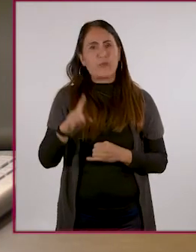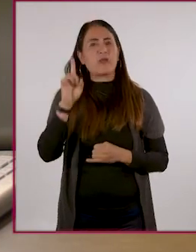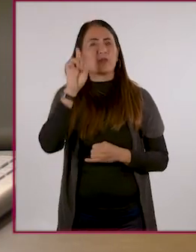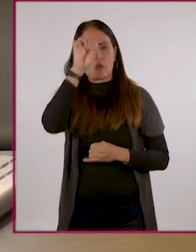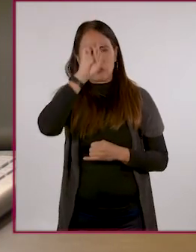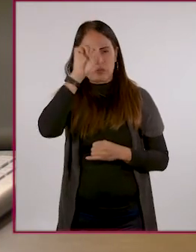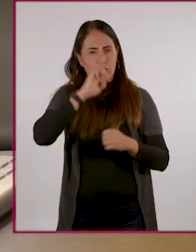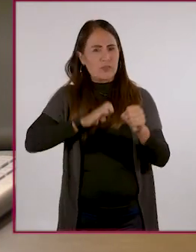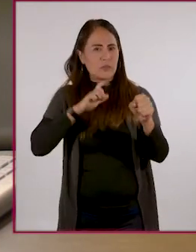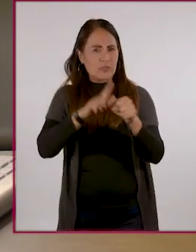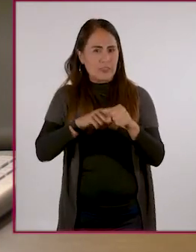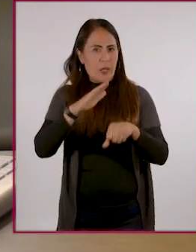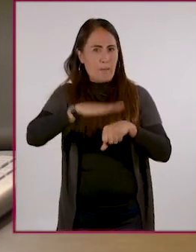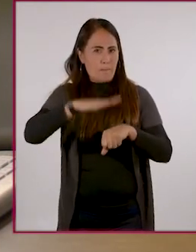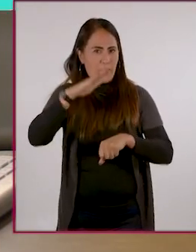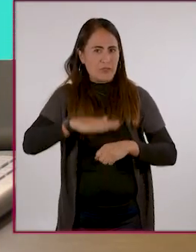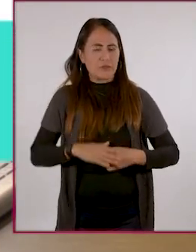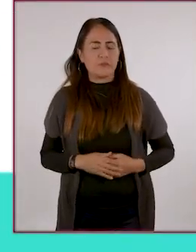tendremos un truco más.